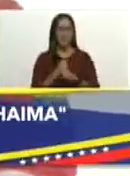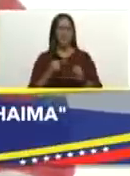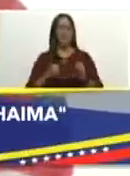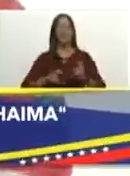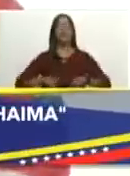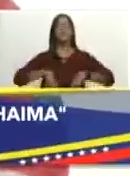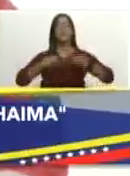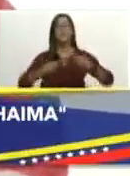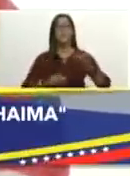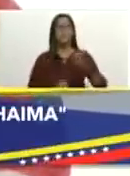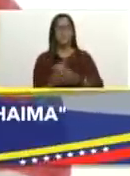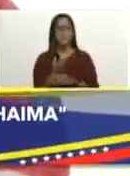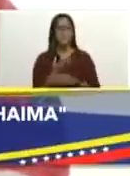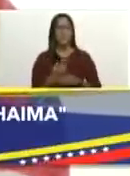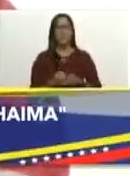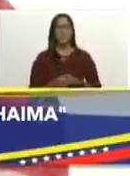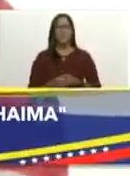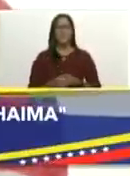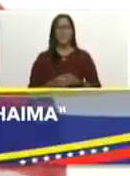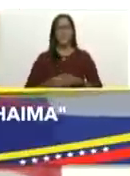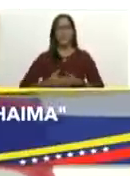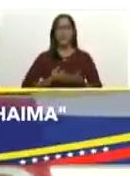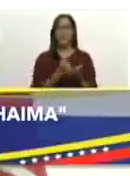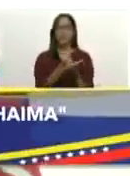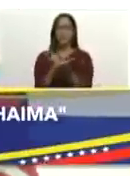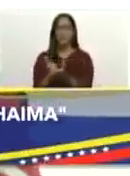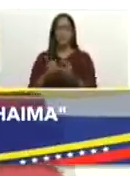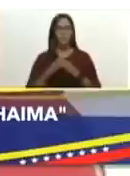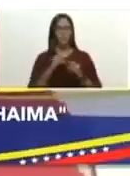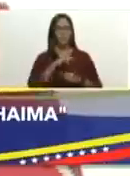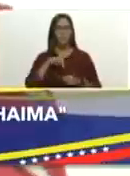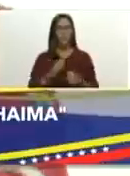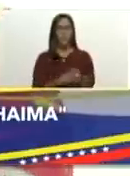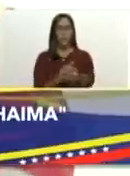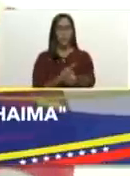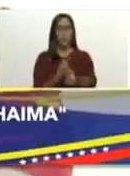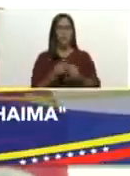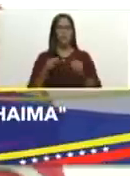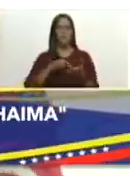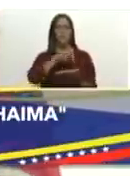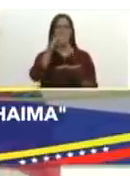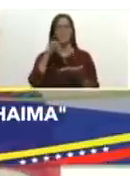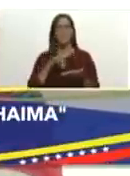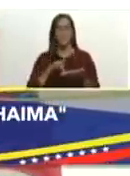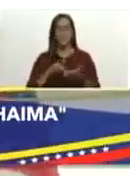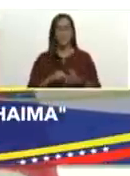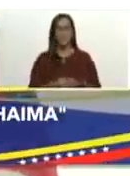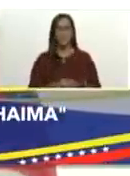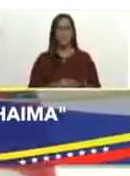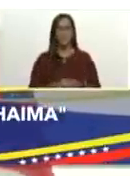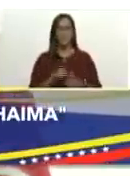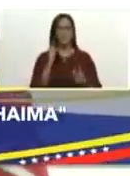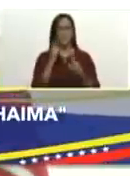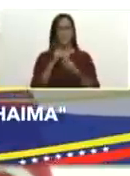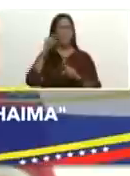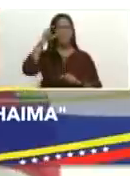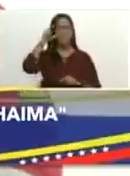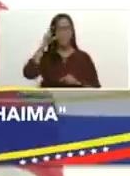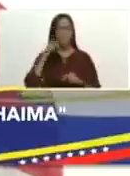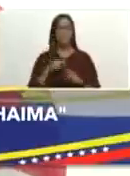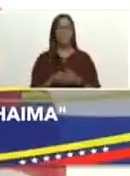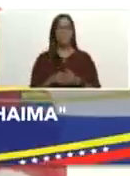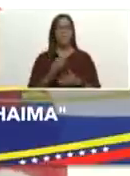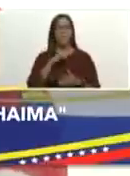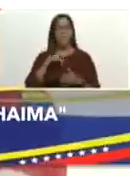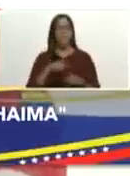de reivindicar a todos nuestros hermanos y todas nuestras hermanas a nivel nacional. Y desde ese día nos hemos puesto